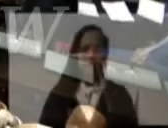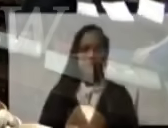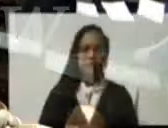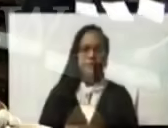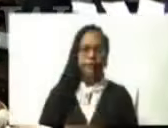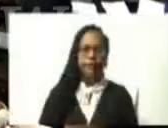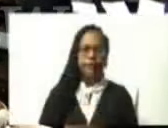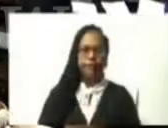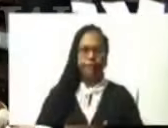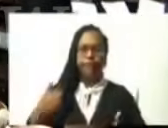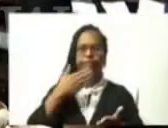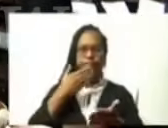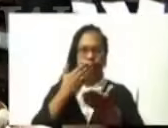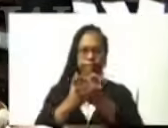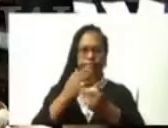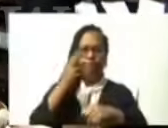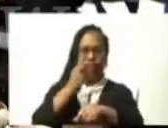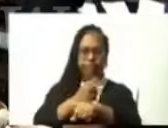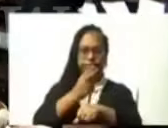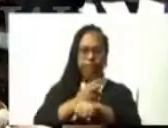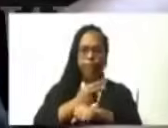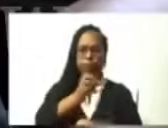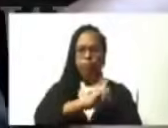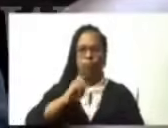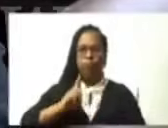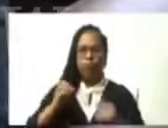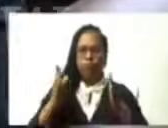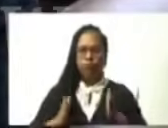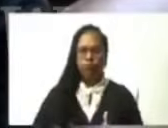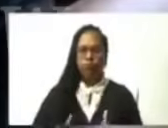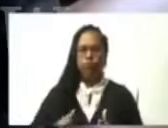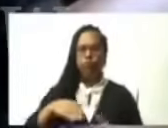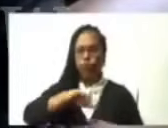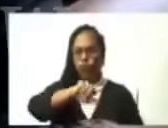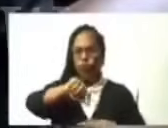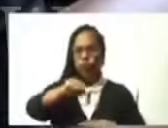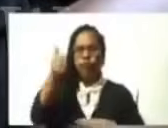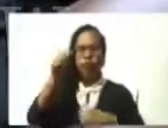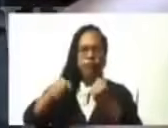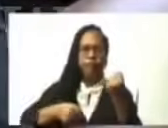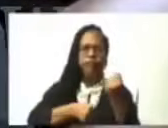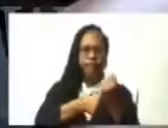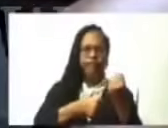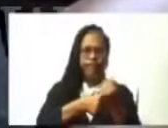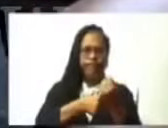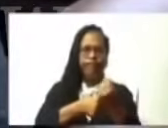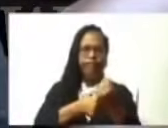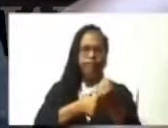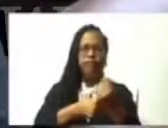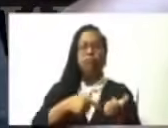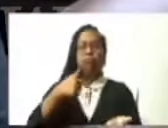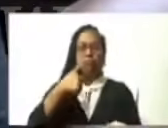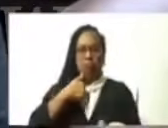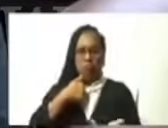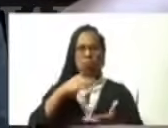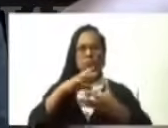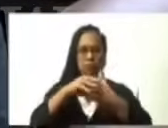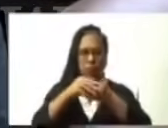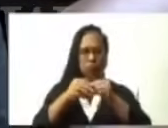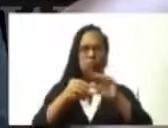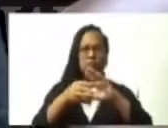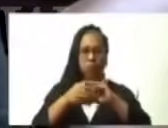este hemiciclo. En este momento voy a tomar la palabra en nombre del Bloque Alternativo